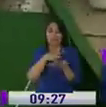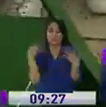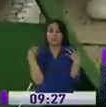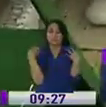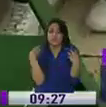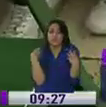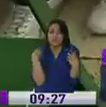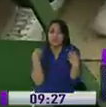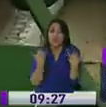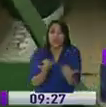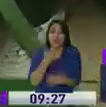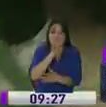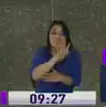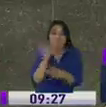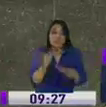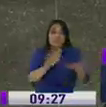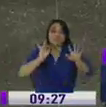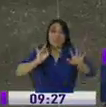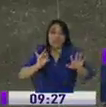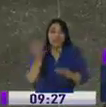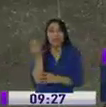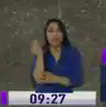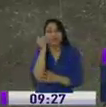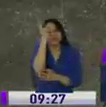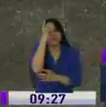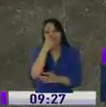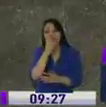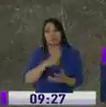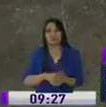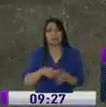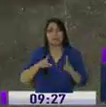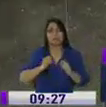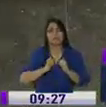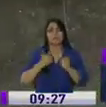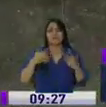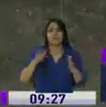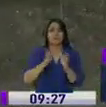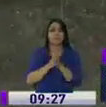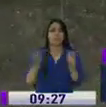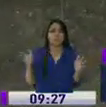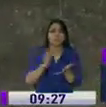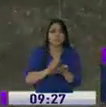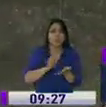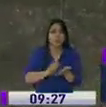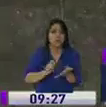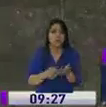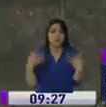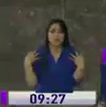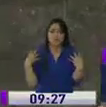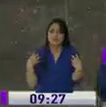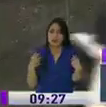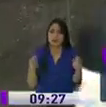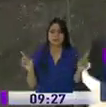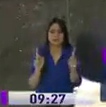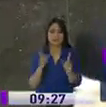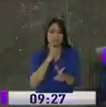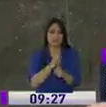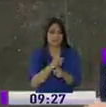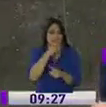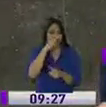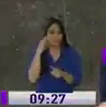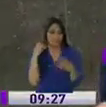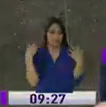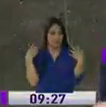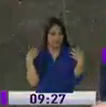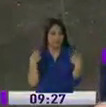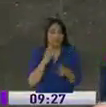son de 5 a 7. Porque sábado y domingo sí deben descansar, porque también ya muchos se van a estresar también, ¿no? ¿Se estresan los niños con mucha tarea?